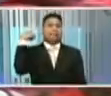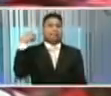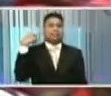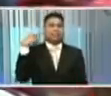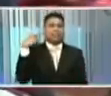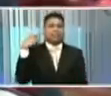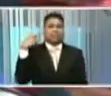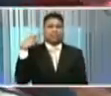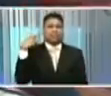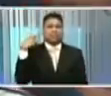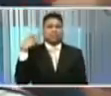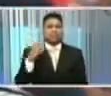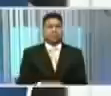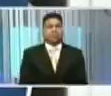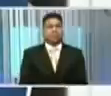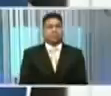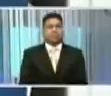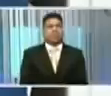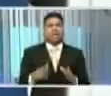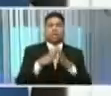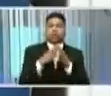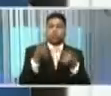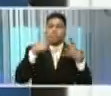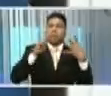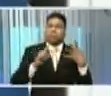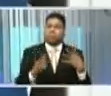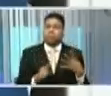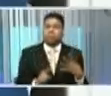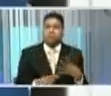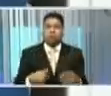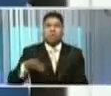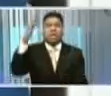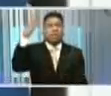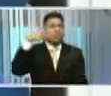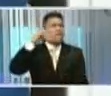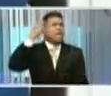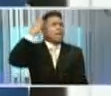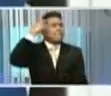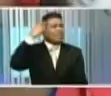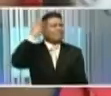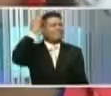al pueblo. ¿Ustedes se imaginan que esa oligarquía vuelva al poder?